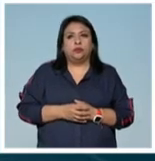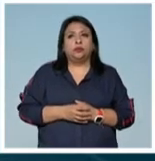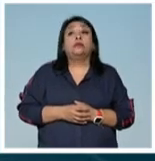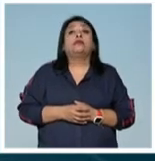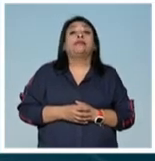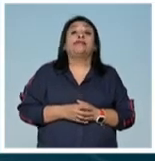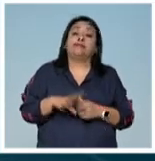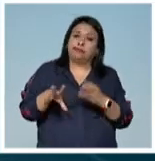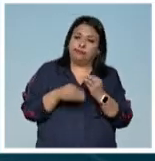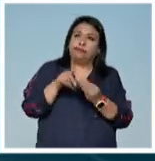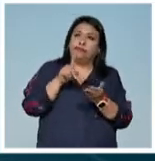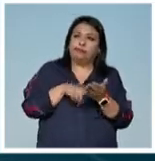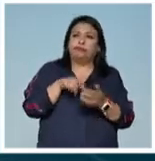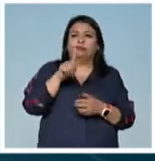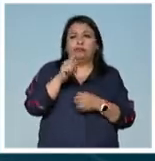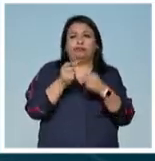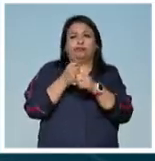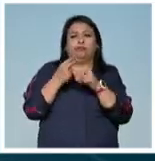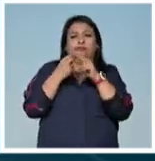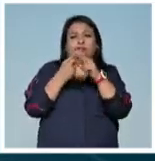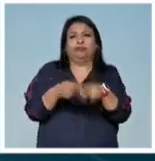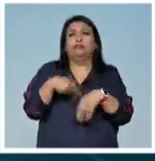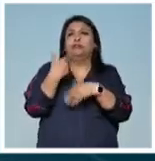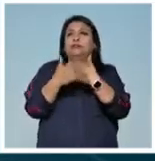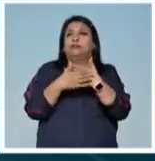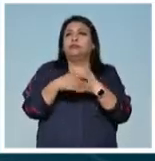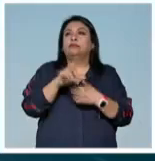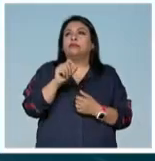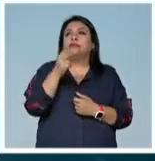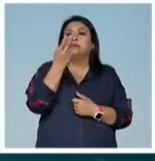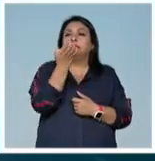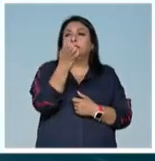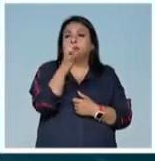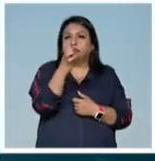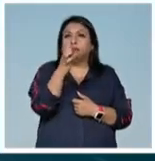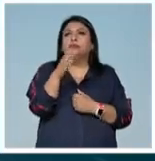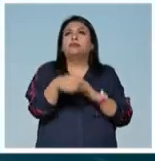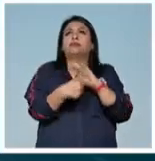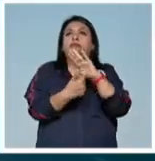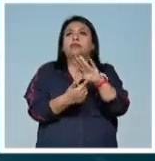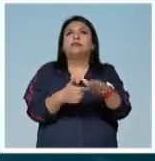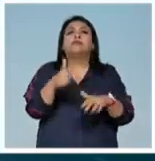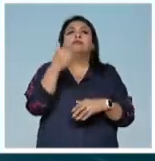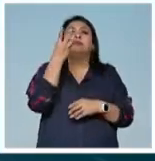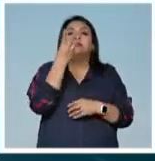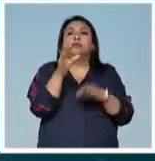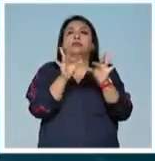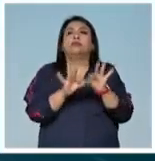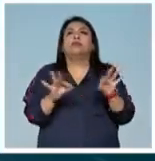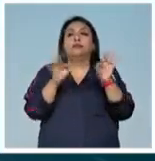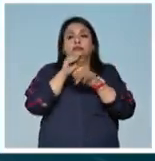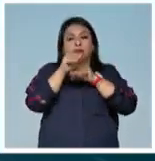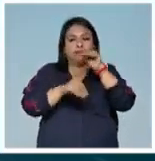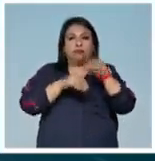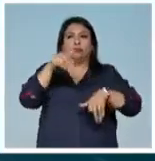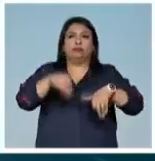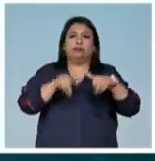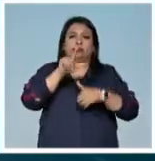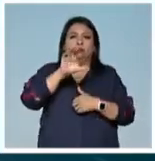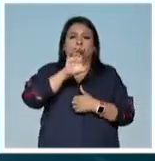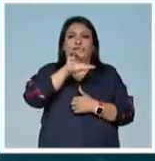Y como parte de este 70 aniversario, el próximo 22 de enero serán presentados 3 emblemáticos montajes del Teatro